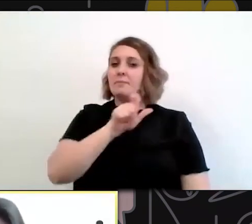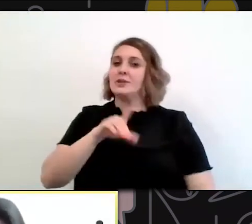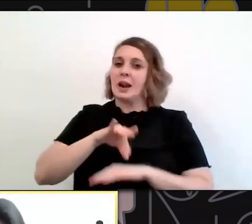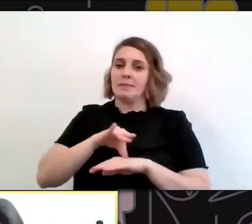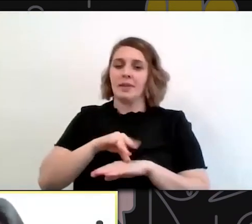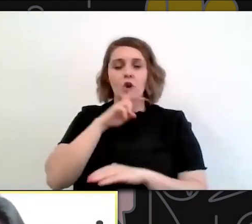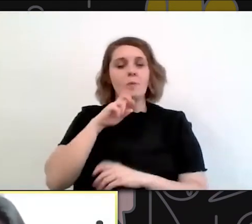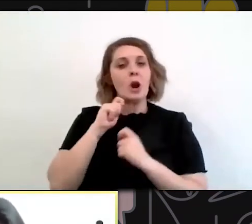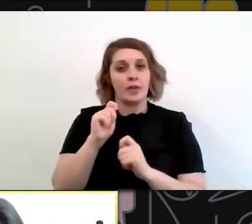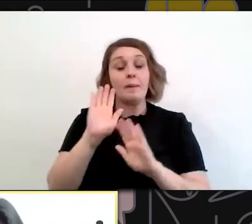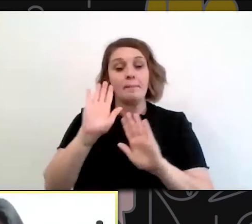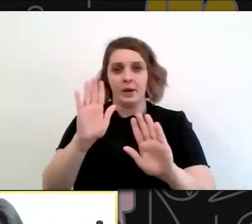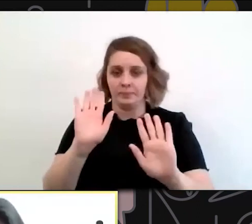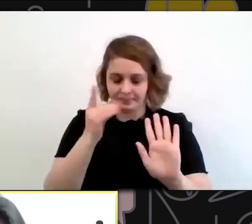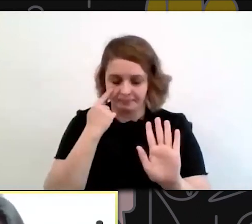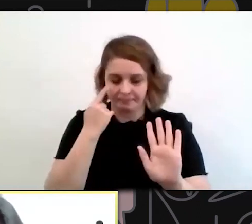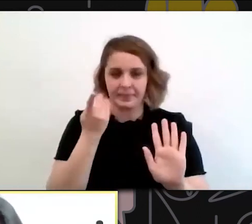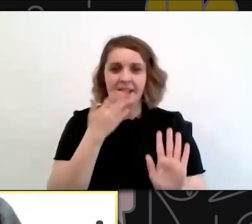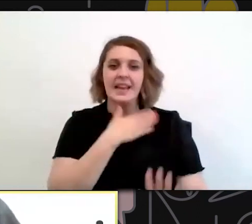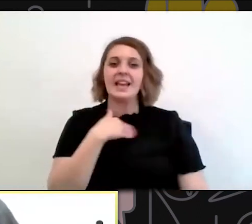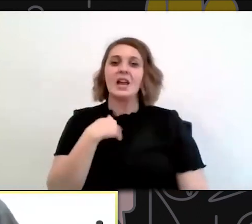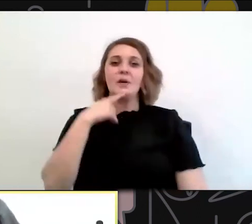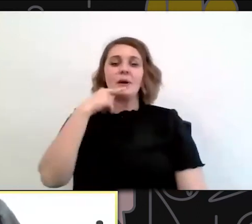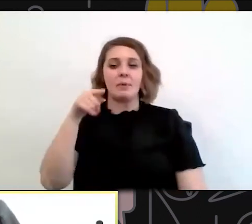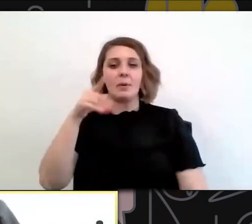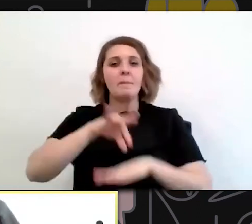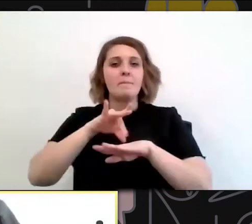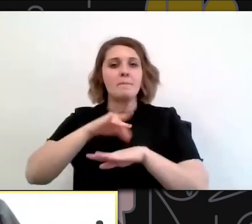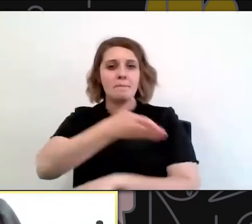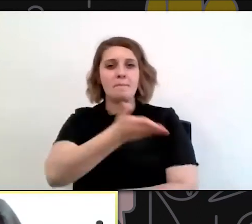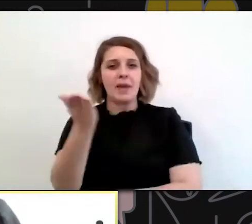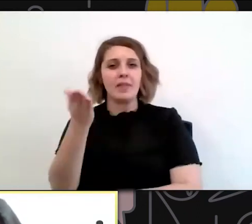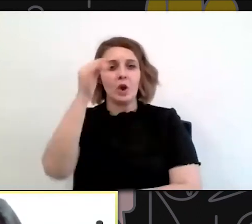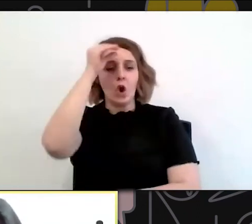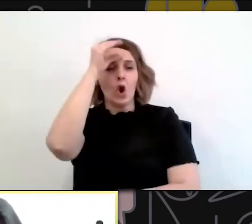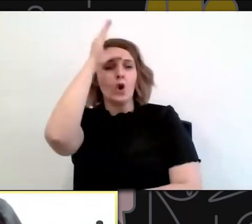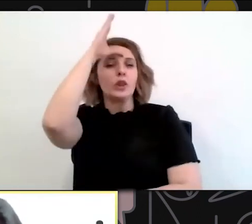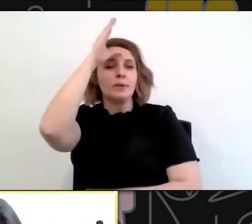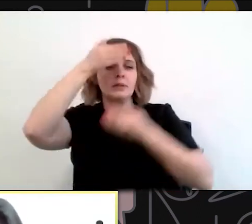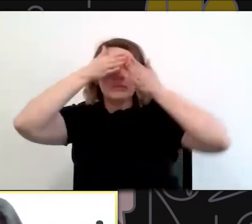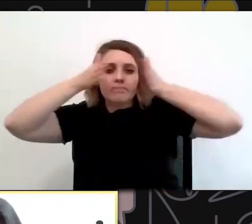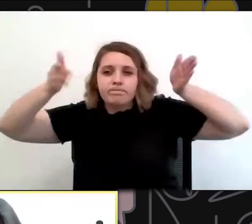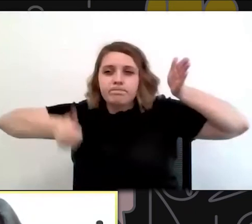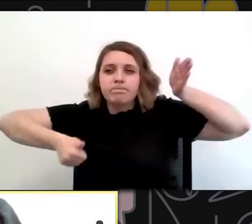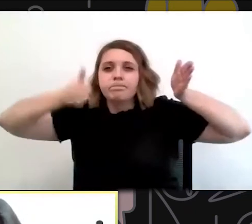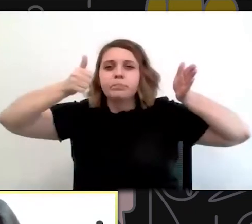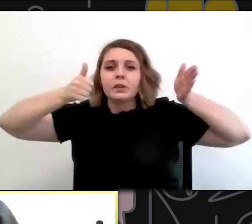ser de otra manera, pero que tuvieran un conocimiento pues más amplio de las posibilidades